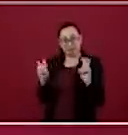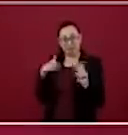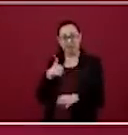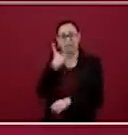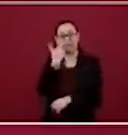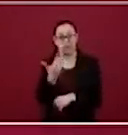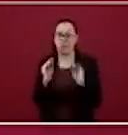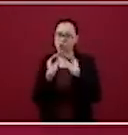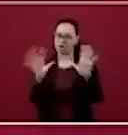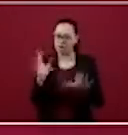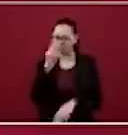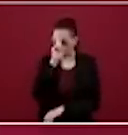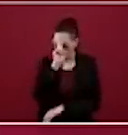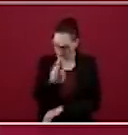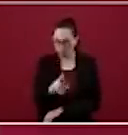periodista,